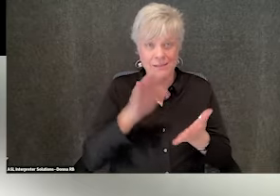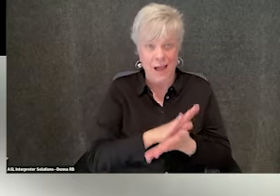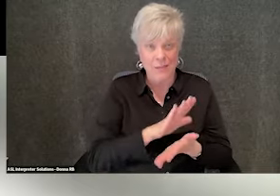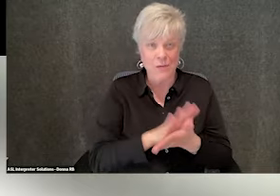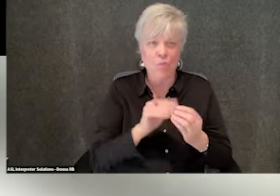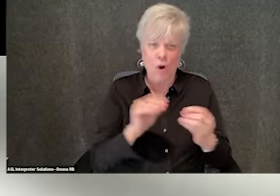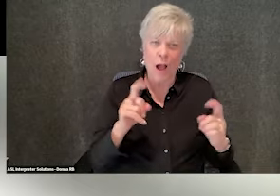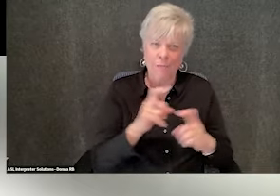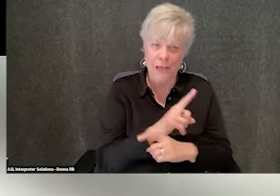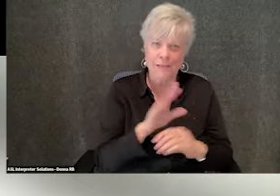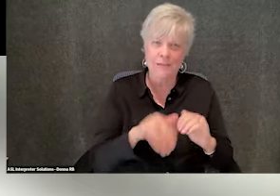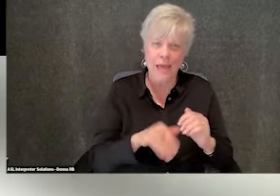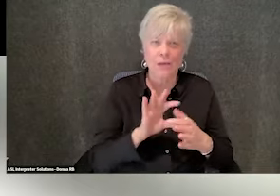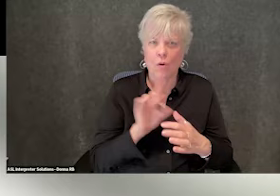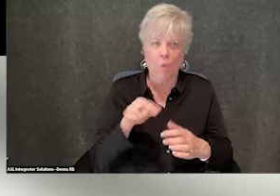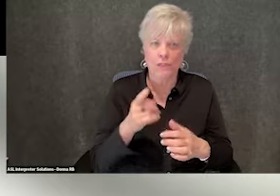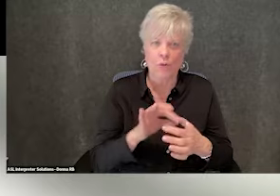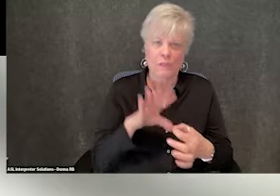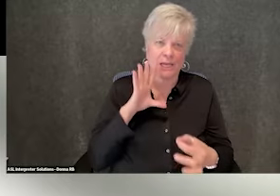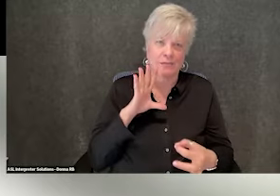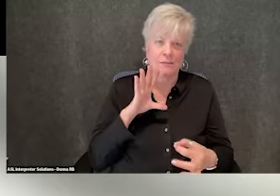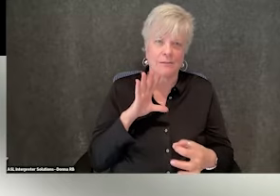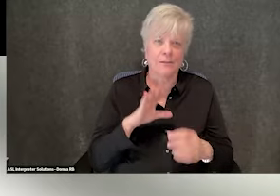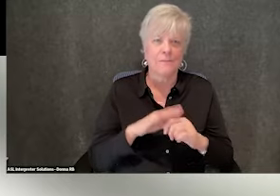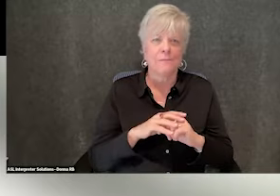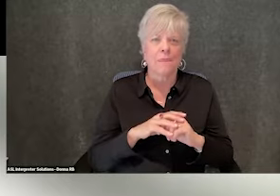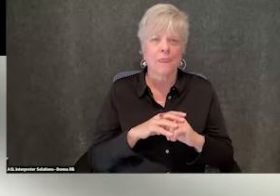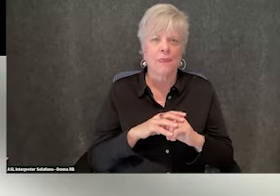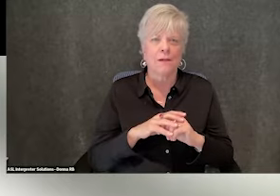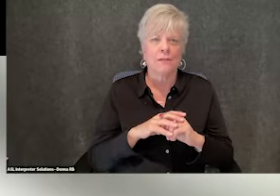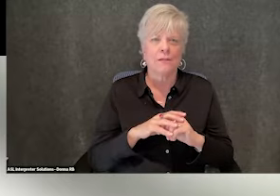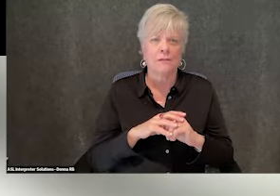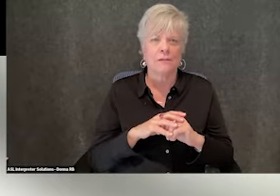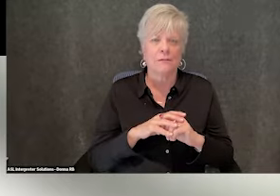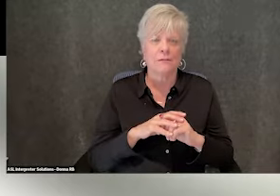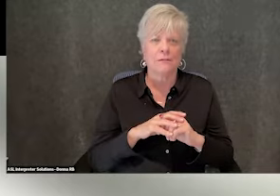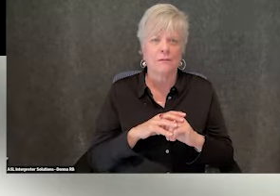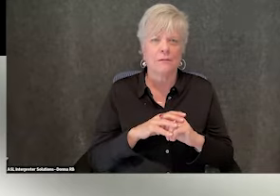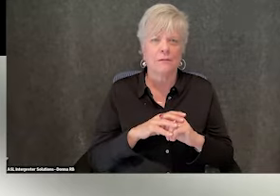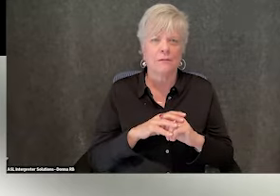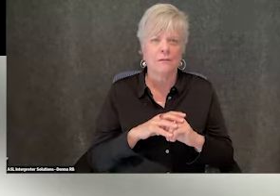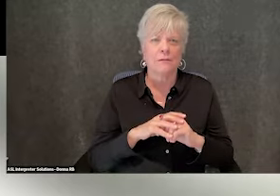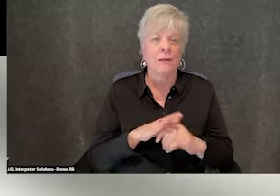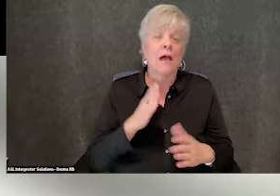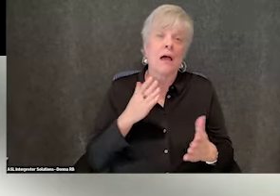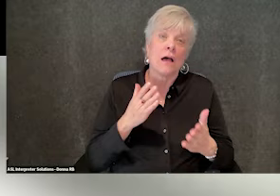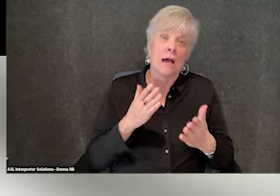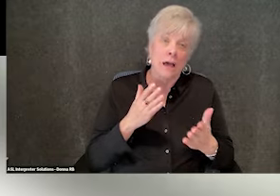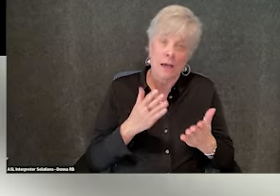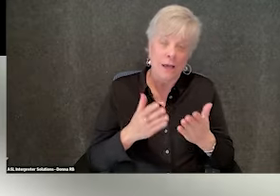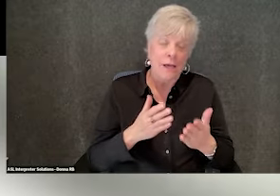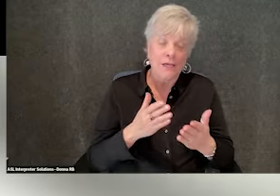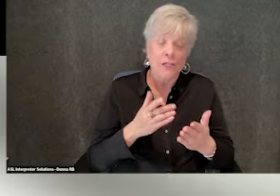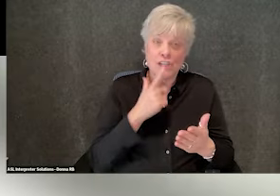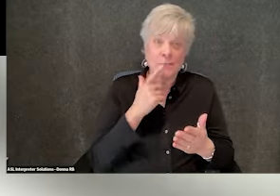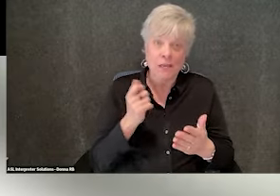legal más completo. Eso no quiere decir que aun si uno tiene un acuerdo de